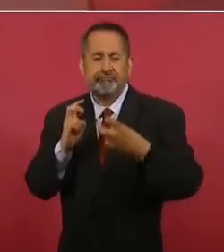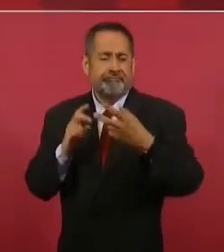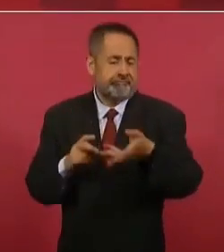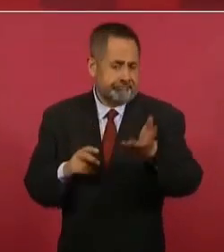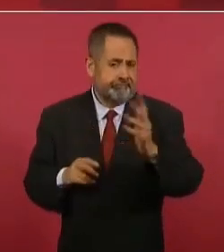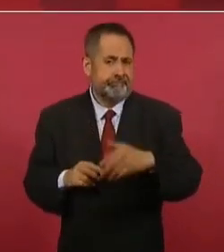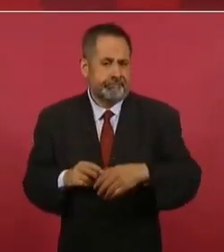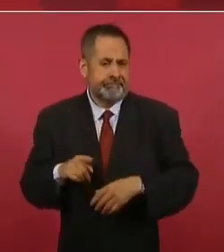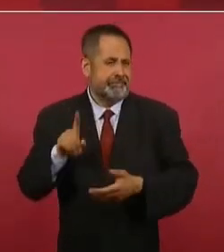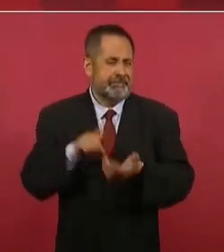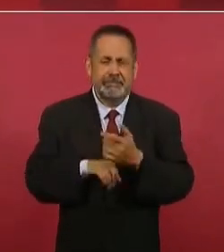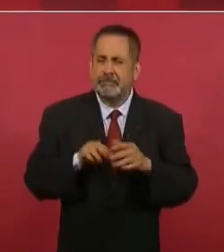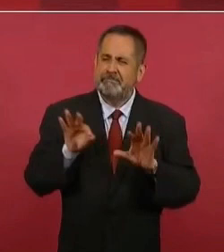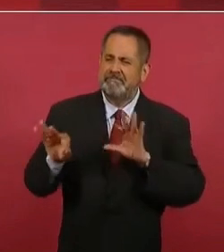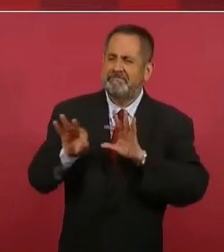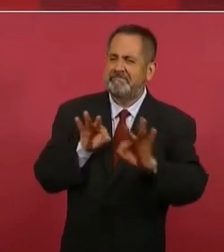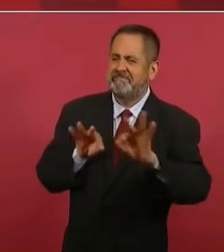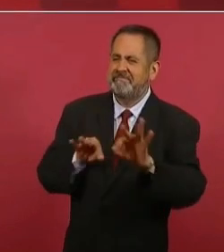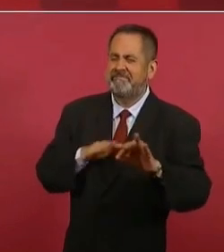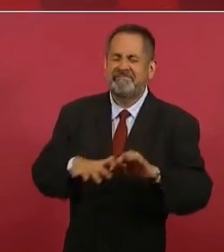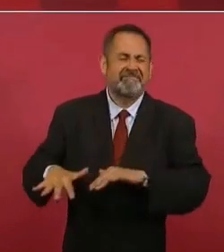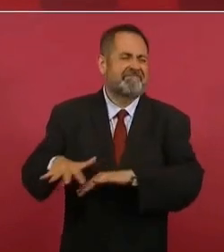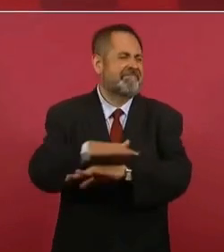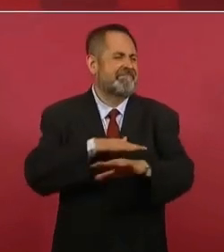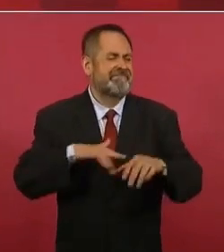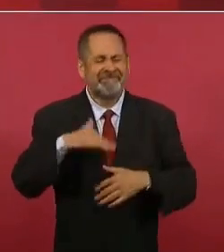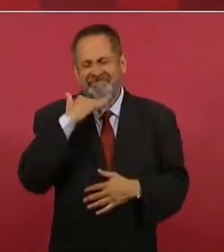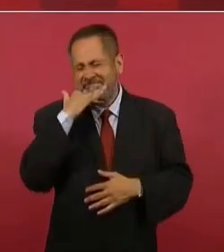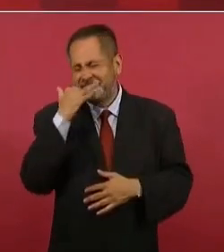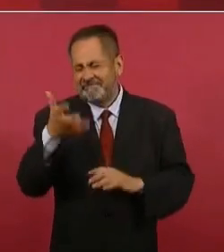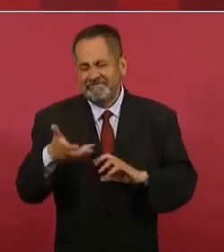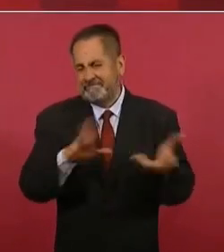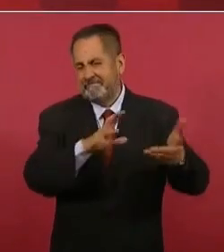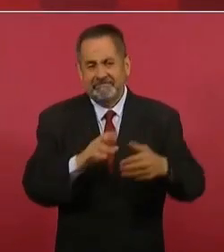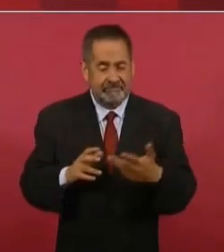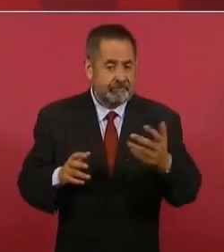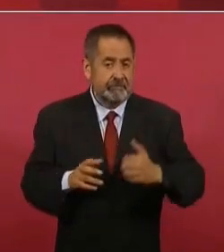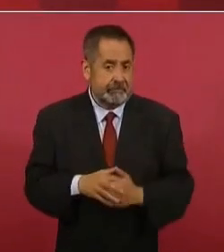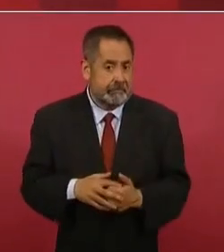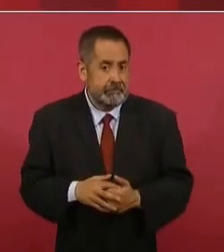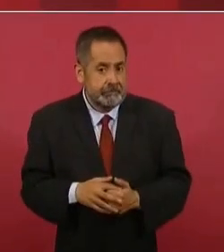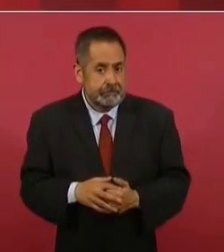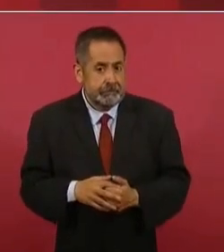y lo corrompieron todo. Si no pudieron